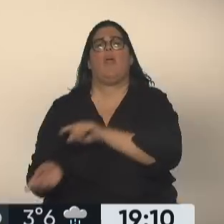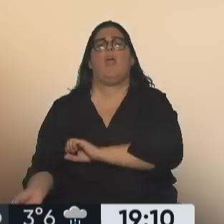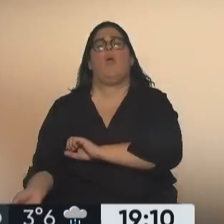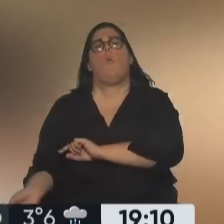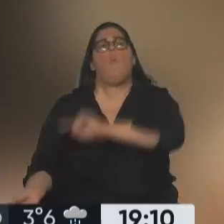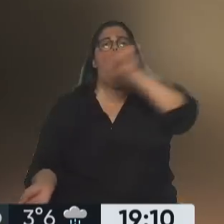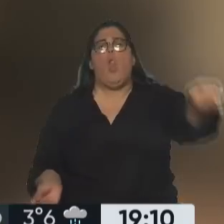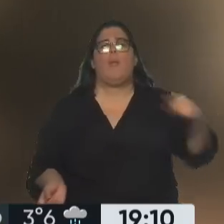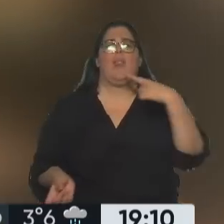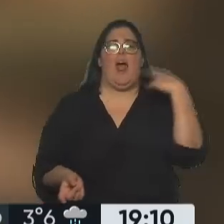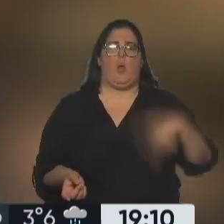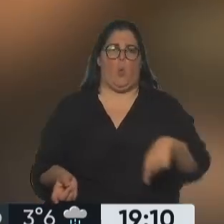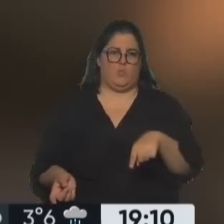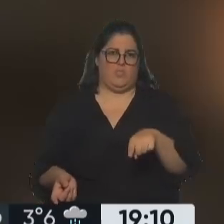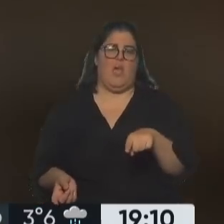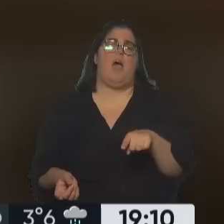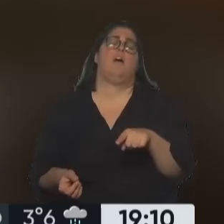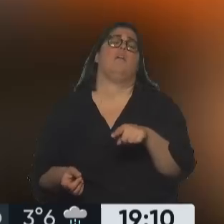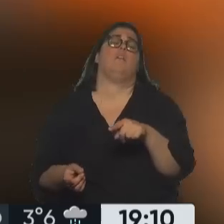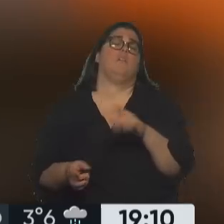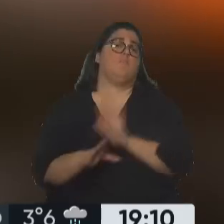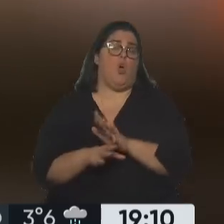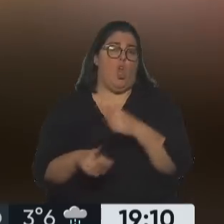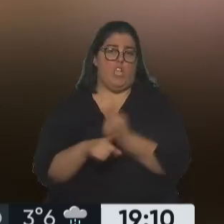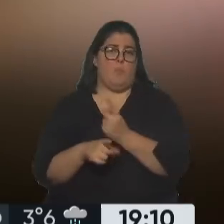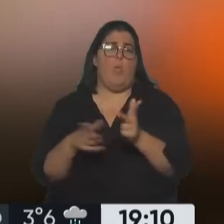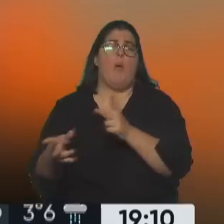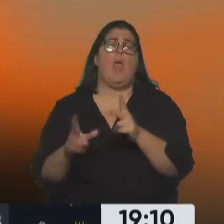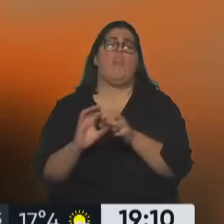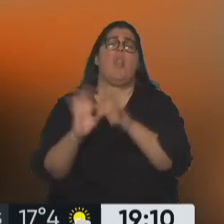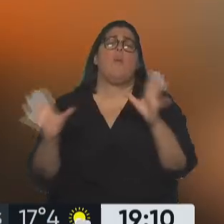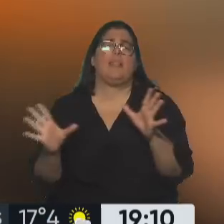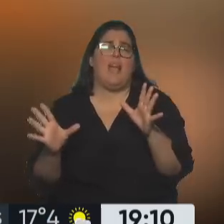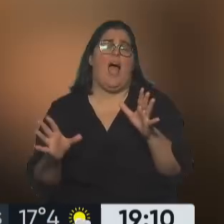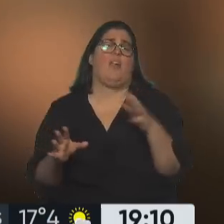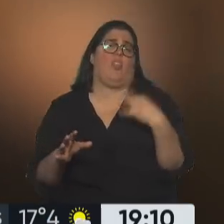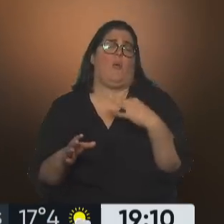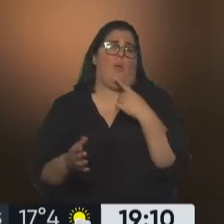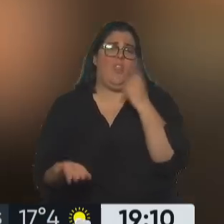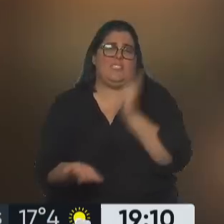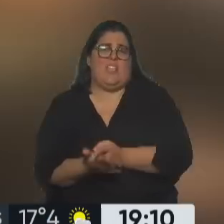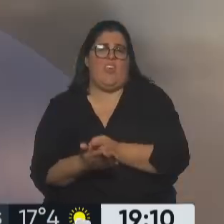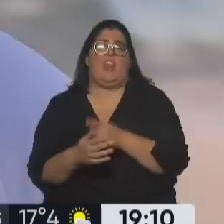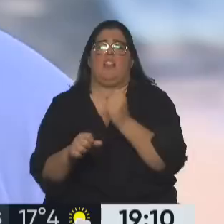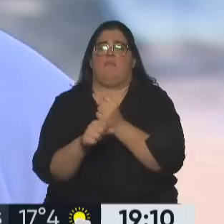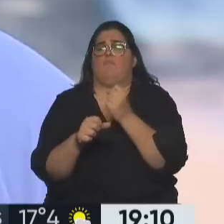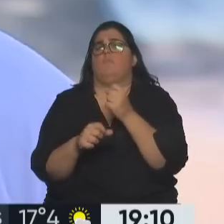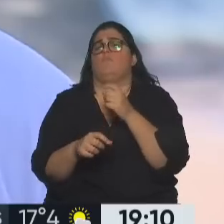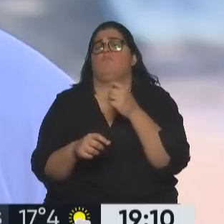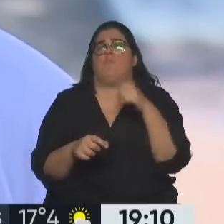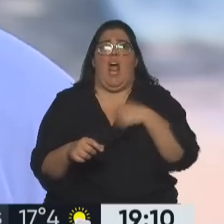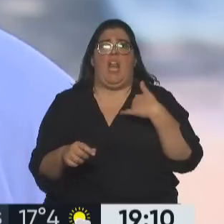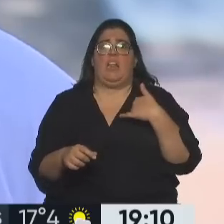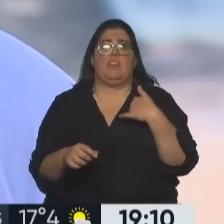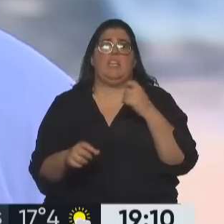mi representadas y uno no puede hablar de libertad si no habla de poderes de elección y acción en la Argentina el extranjero puede